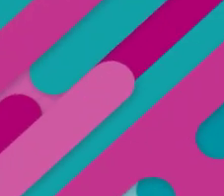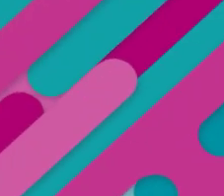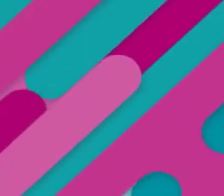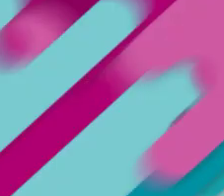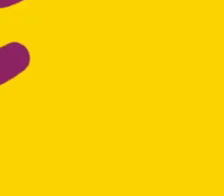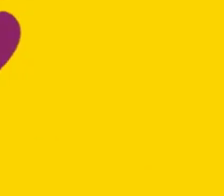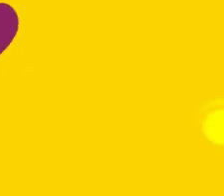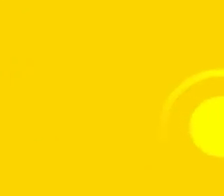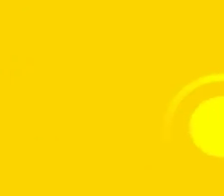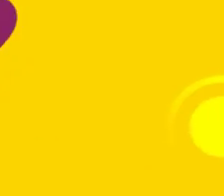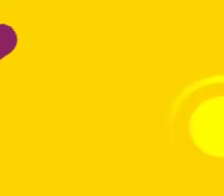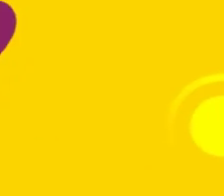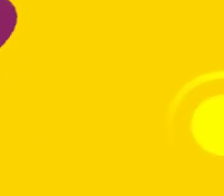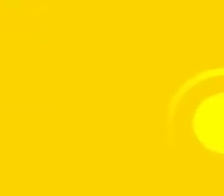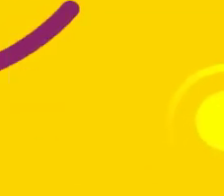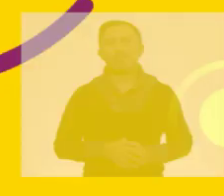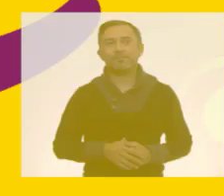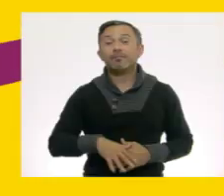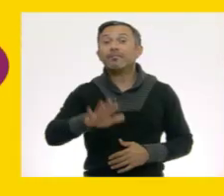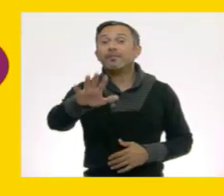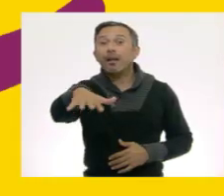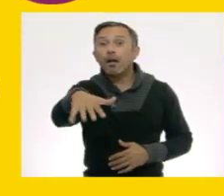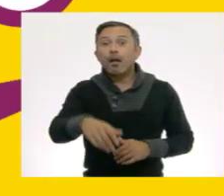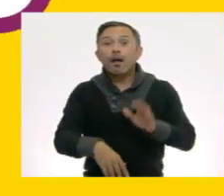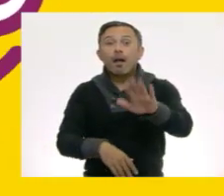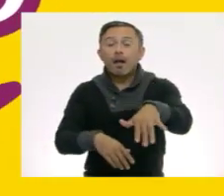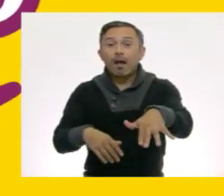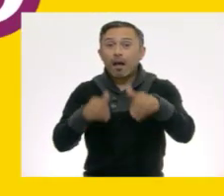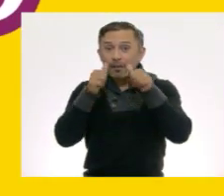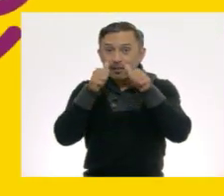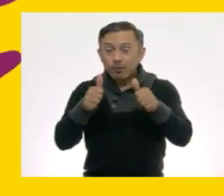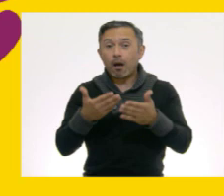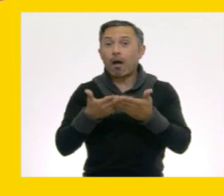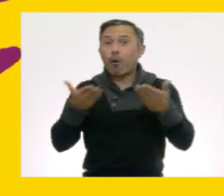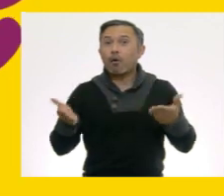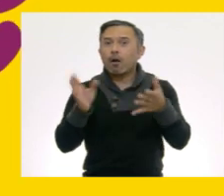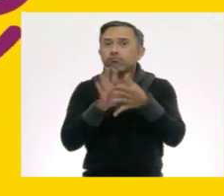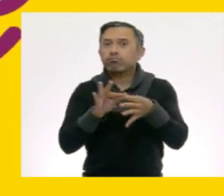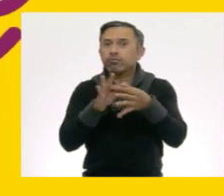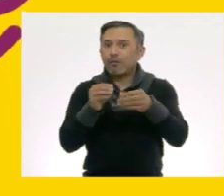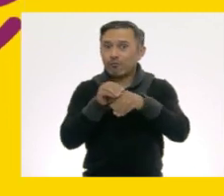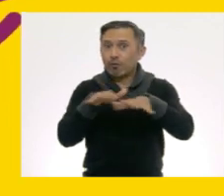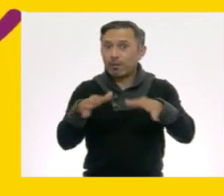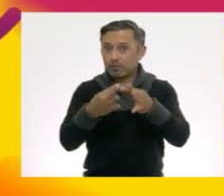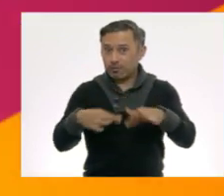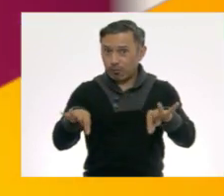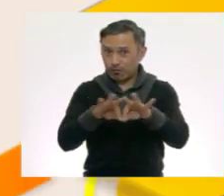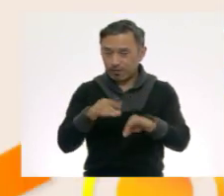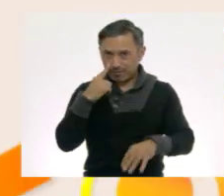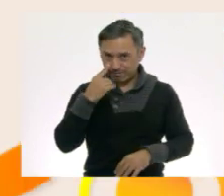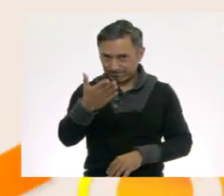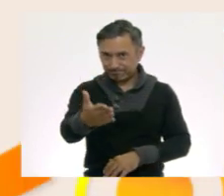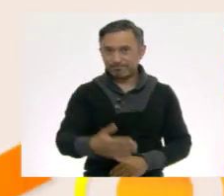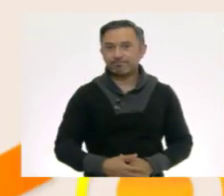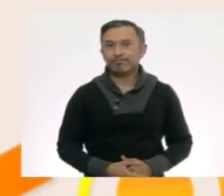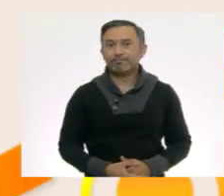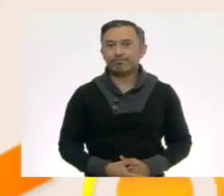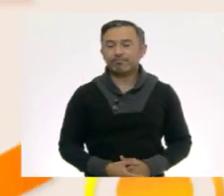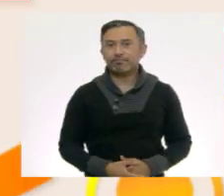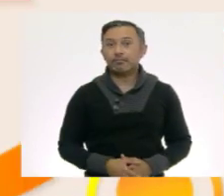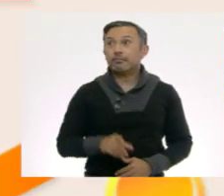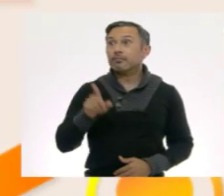aprendeencasa.sep.gov.mx. ¡Atención! ¡Atención! A continuación, información importante. A este